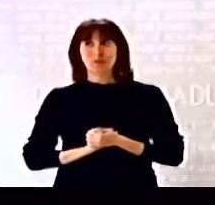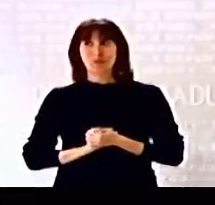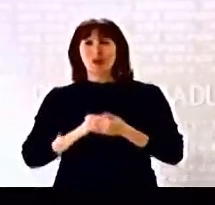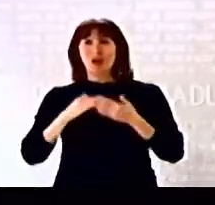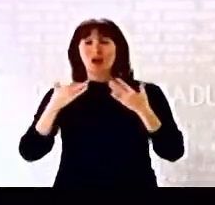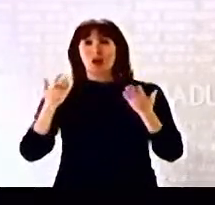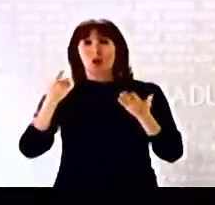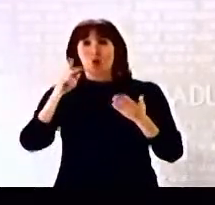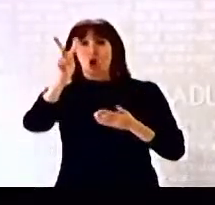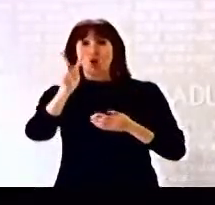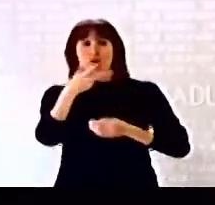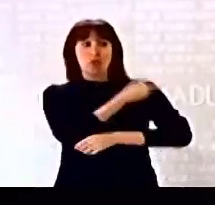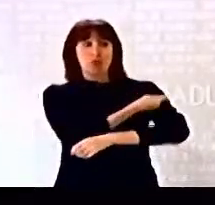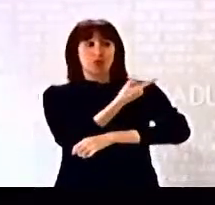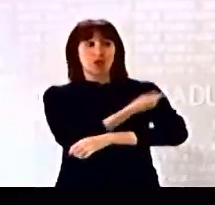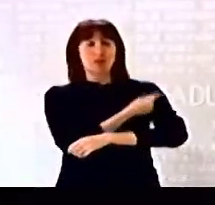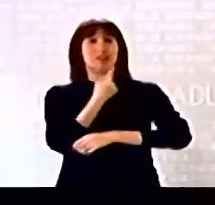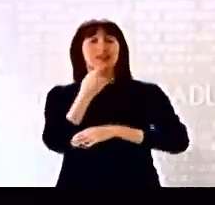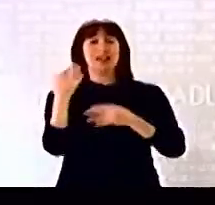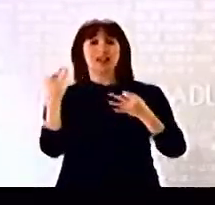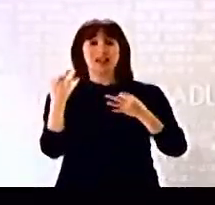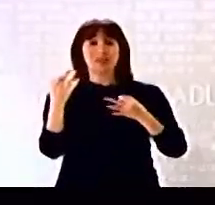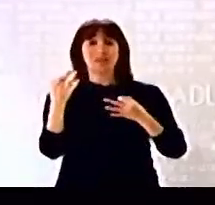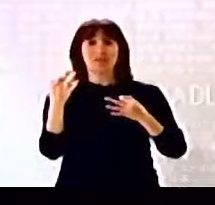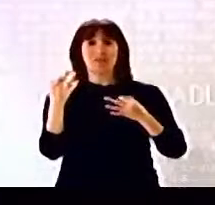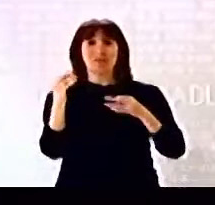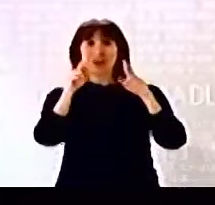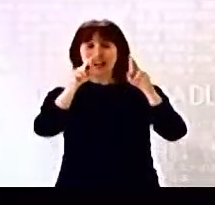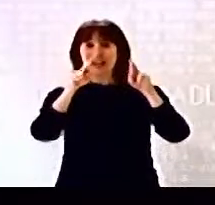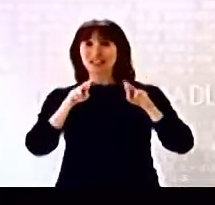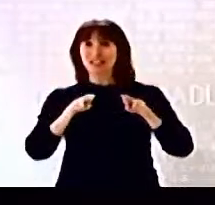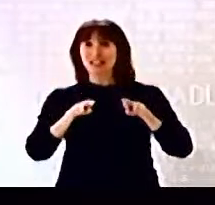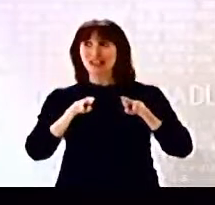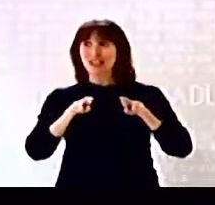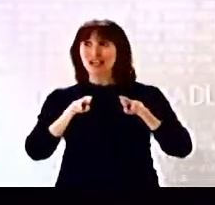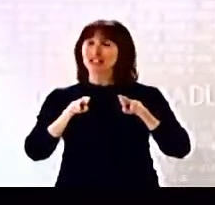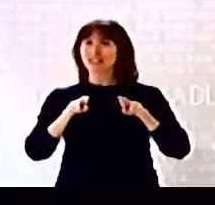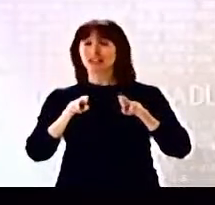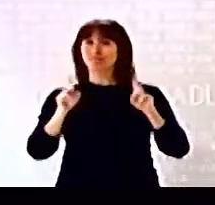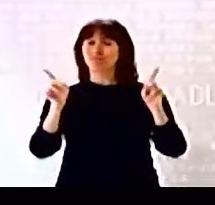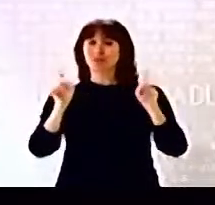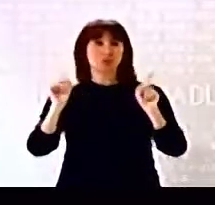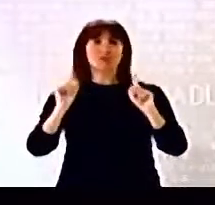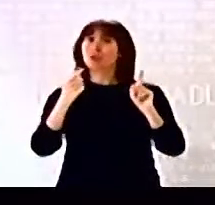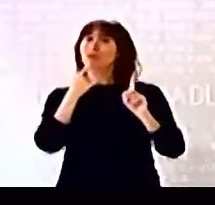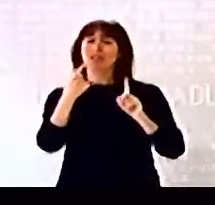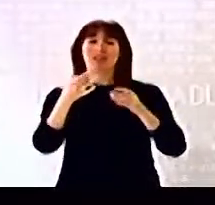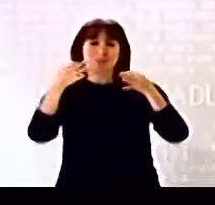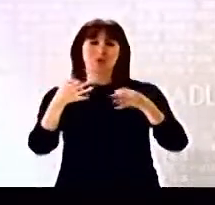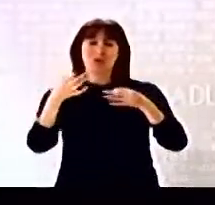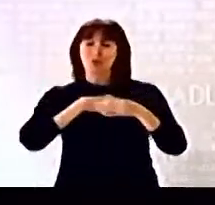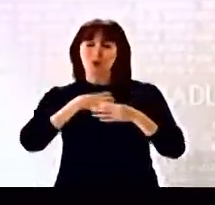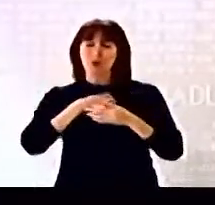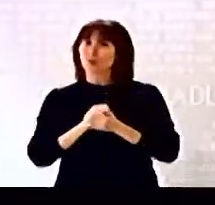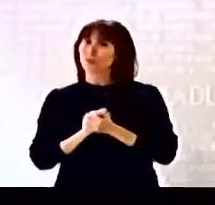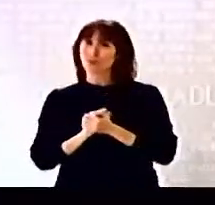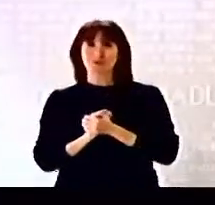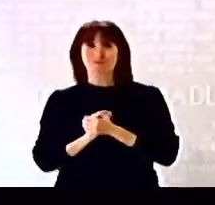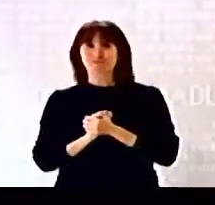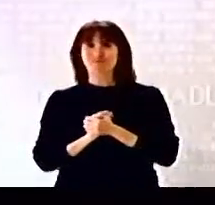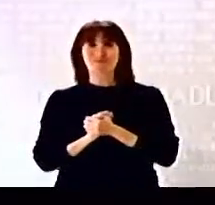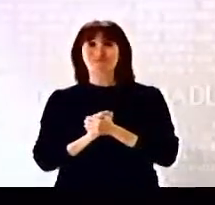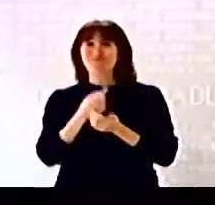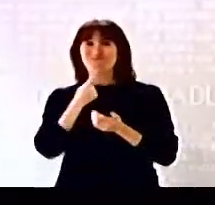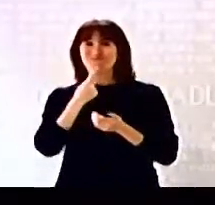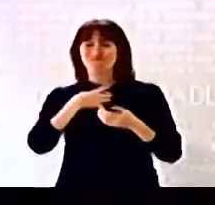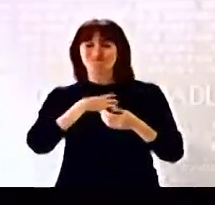Con 2 dosis, lo único que puedo decir que tenemos en las residencias... No se lo puedo decir. No